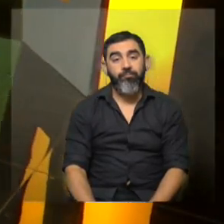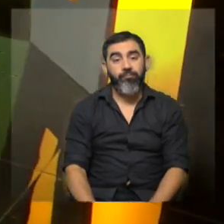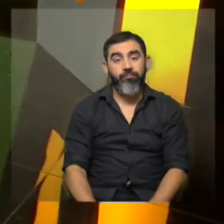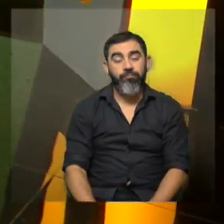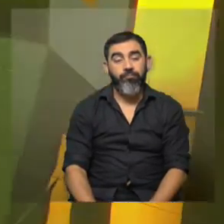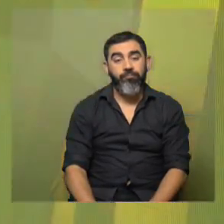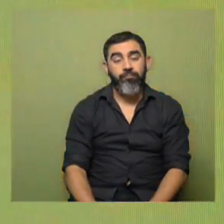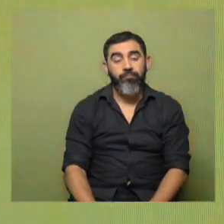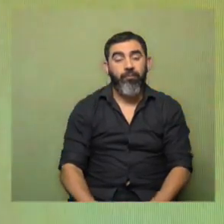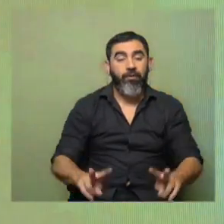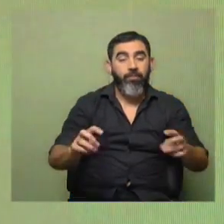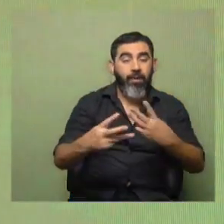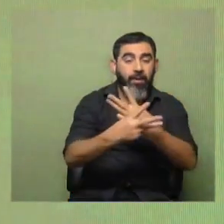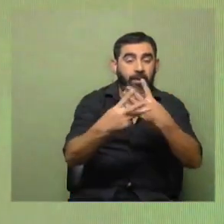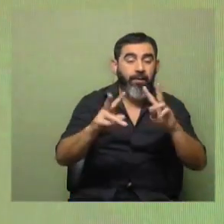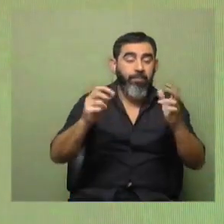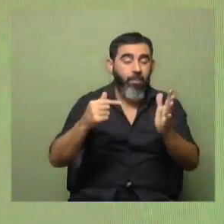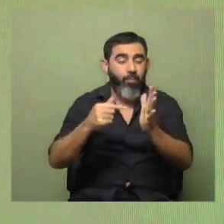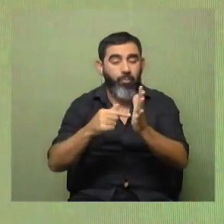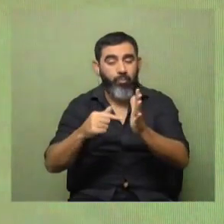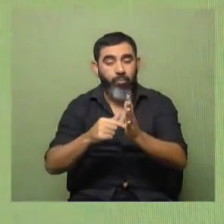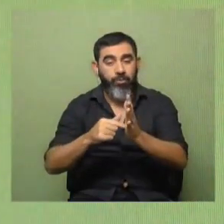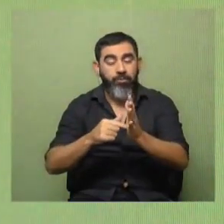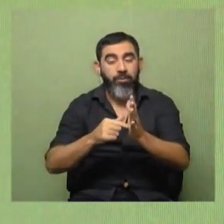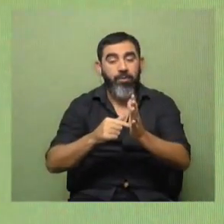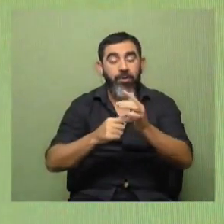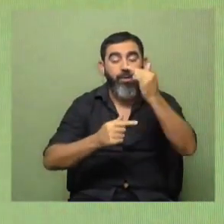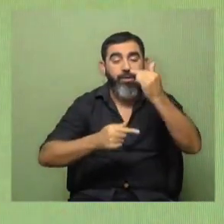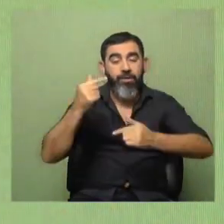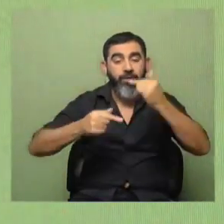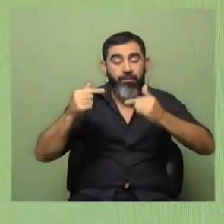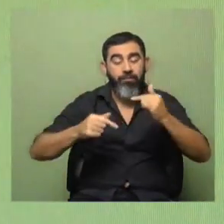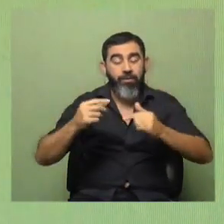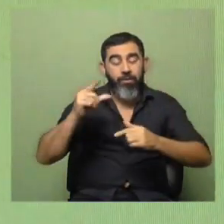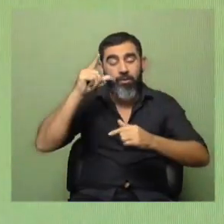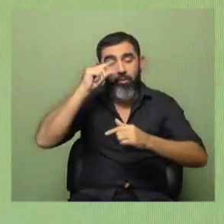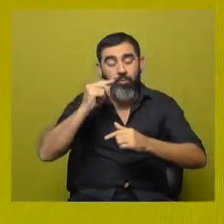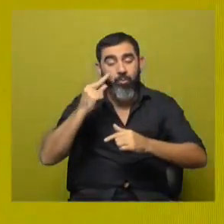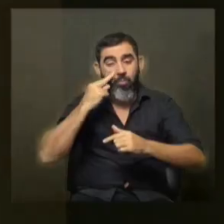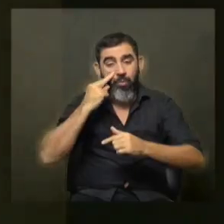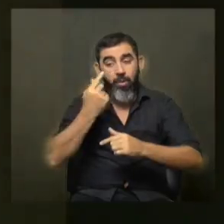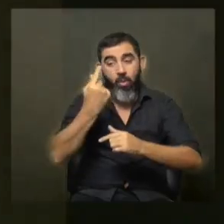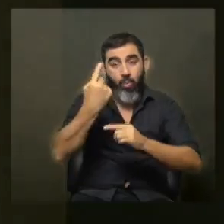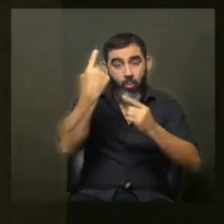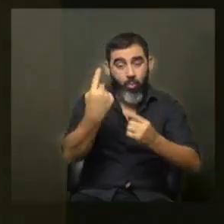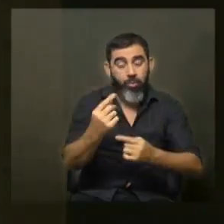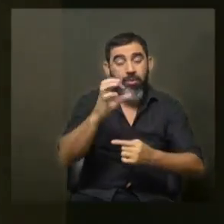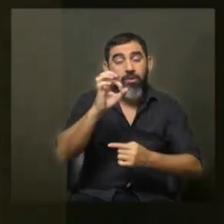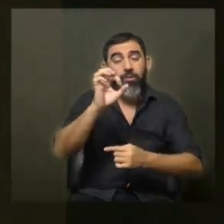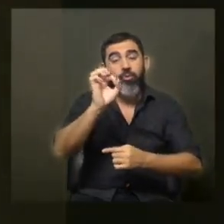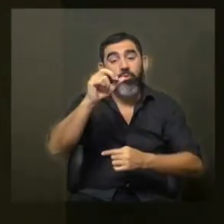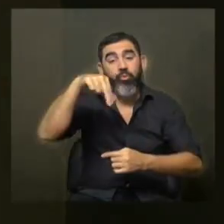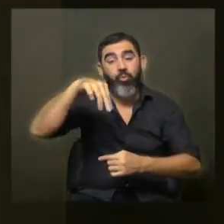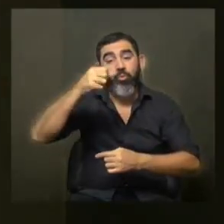Yendo de lo general a lo particular, Daniela, acá se definieron las parasomnias en general, pero ahora nos vamos a una de ellas. Exactamente, el sonambulismo. Como vemos,